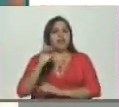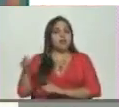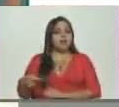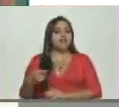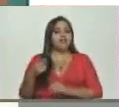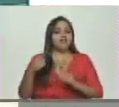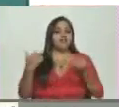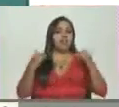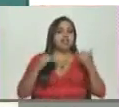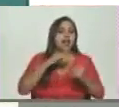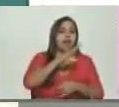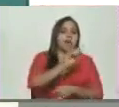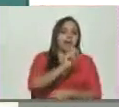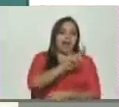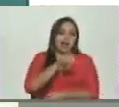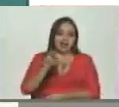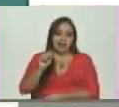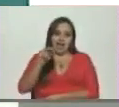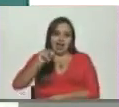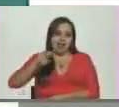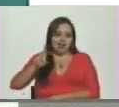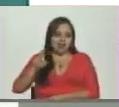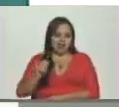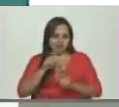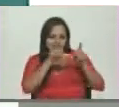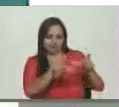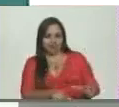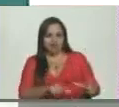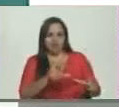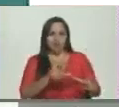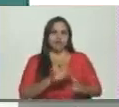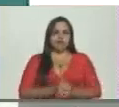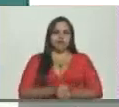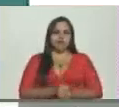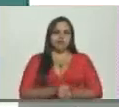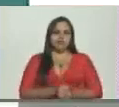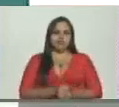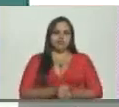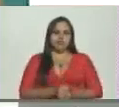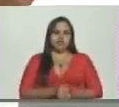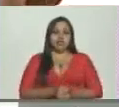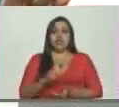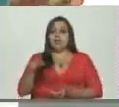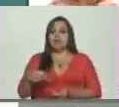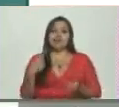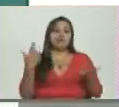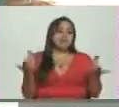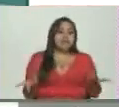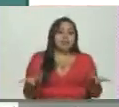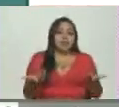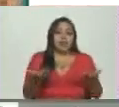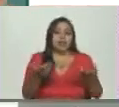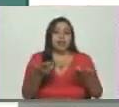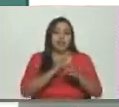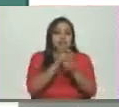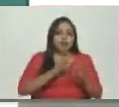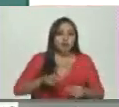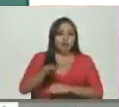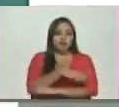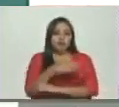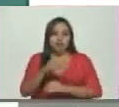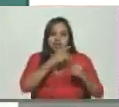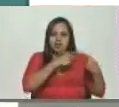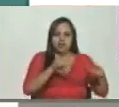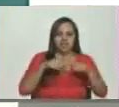de Francisco Pacheco y su pueblo. Háblanos un poco acerca de qué cosas diferentes y cómo hacer una producción dentro